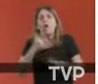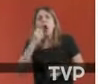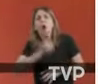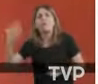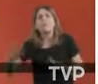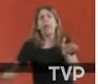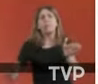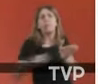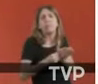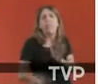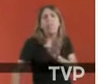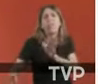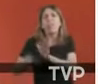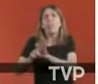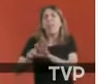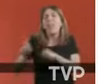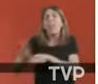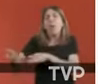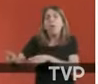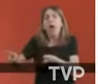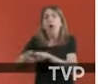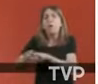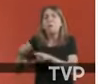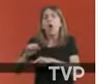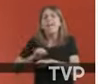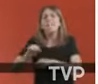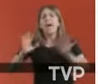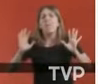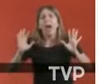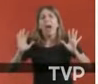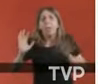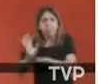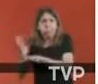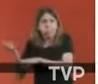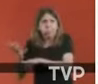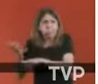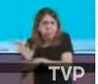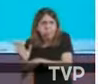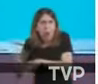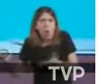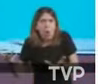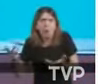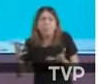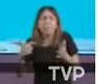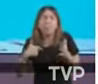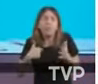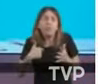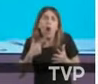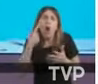odiosa, una estafa, es un camino equivocado que no comparto.